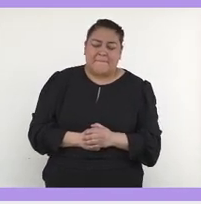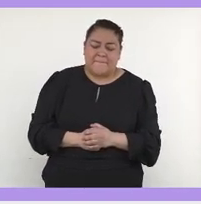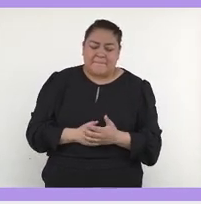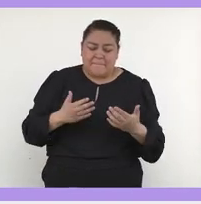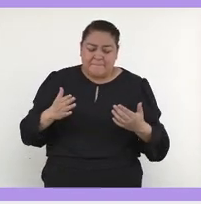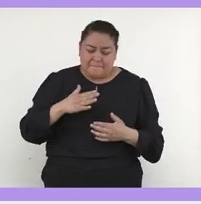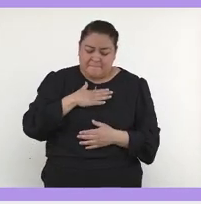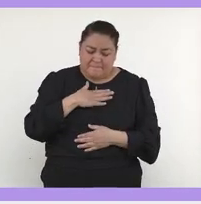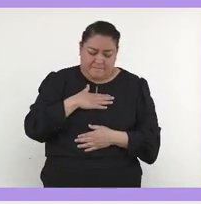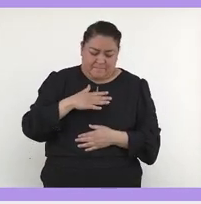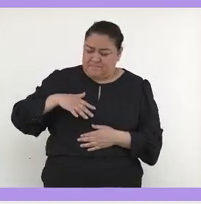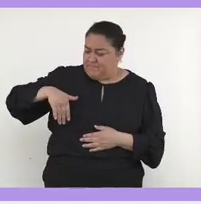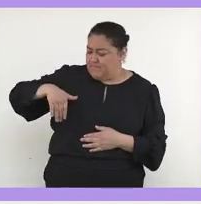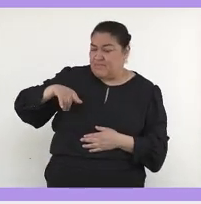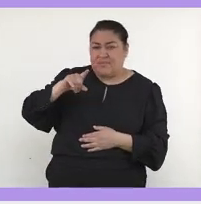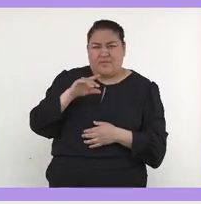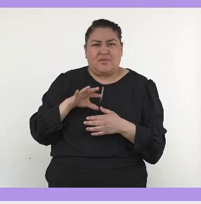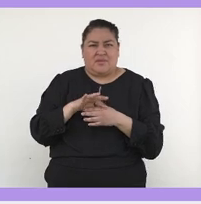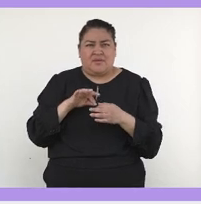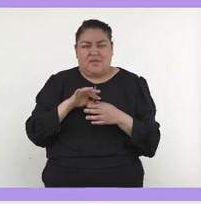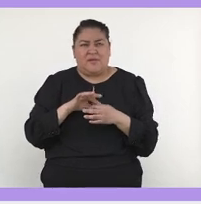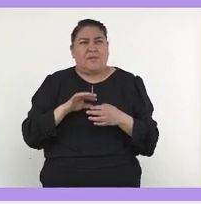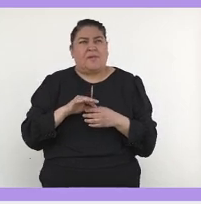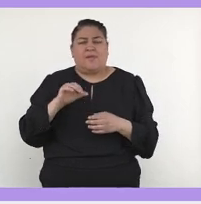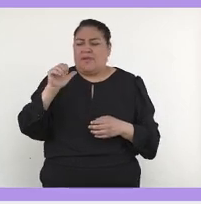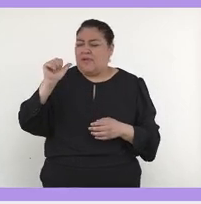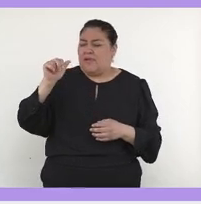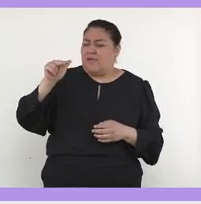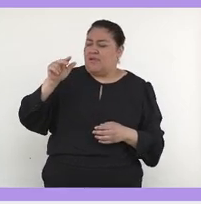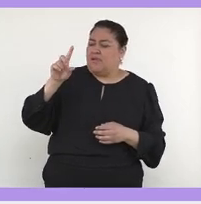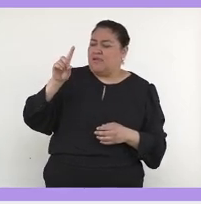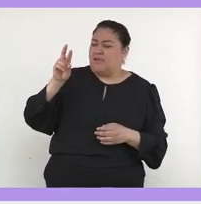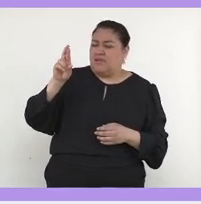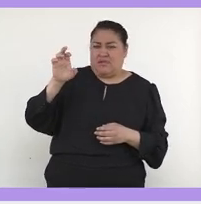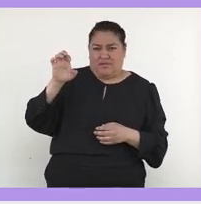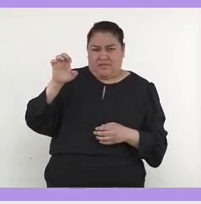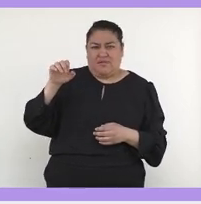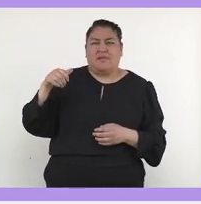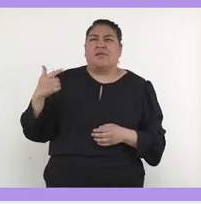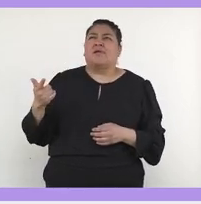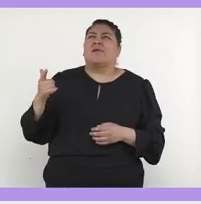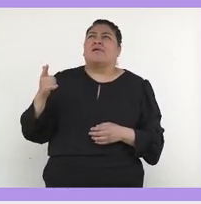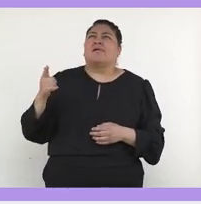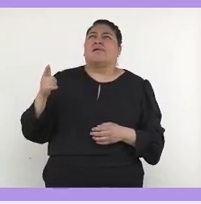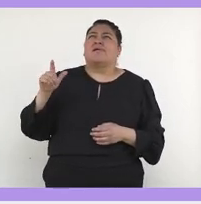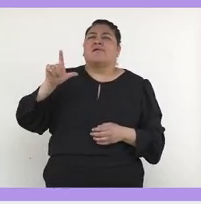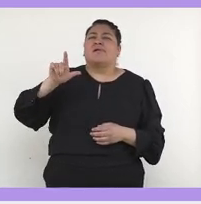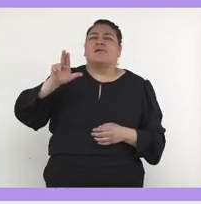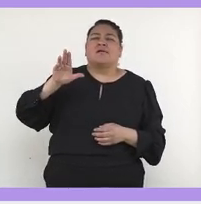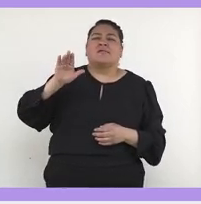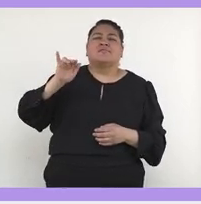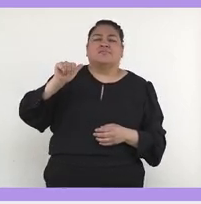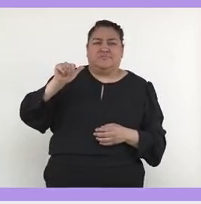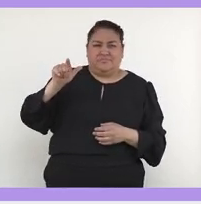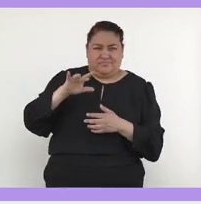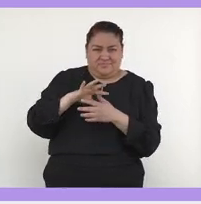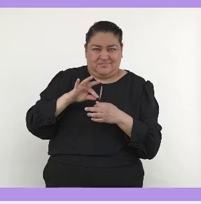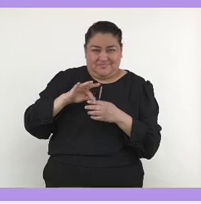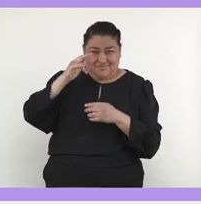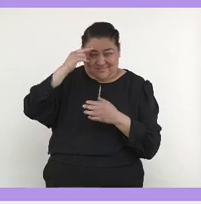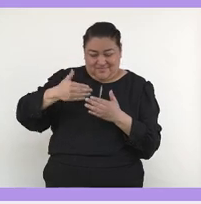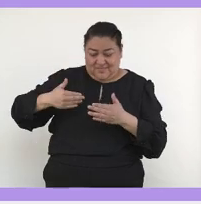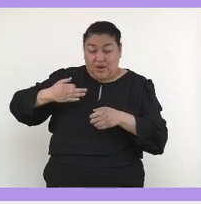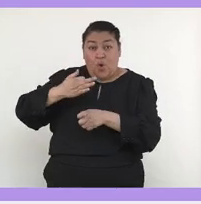lo dijeron También muy bien Andrea y Lucía en la mañana que creo que la estructura la base que